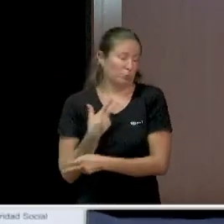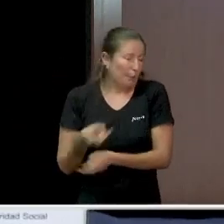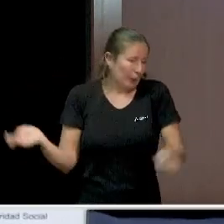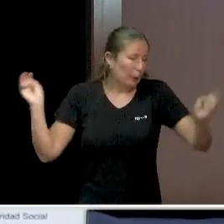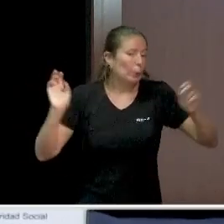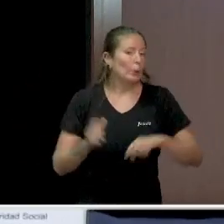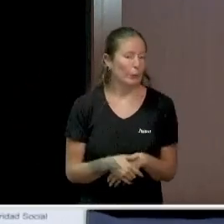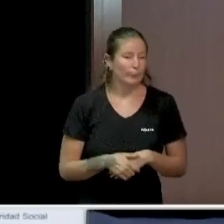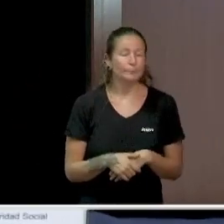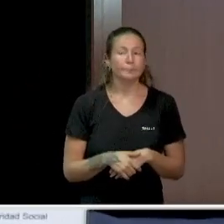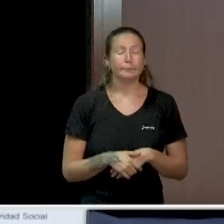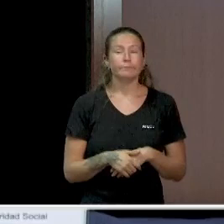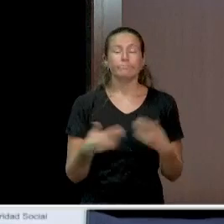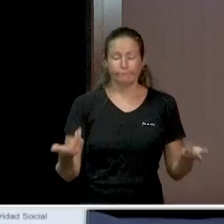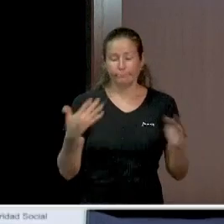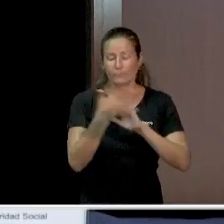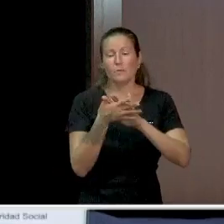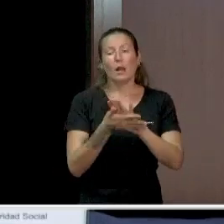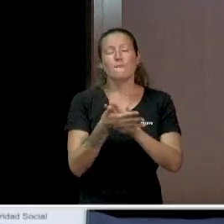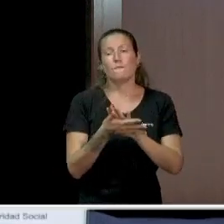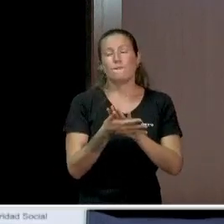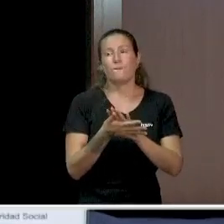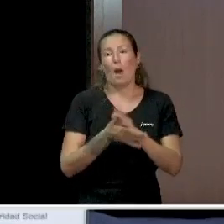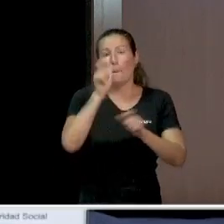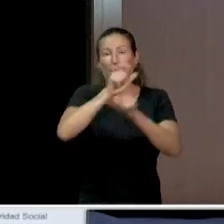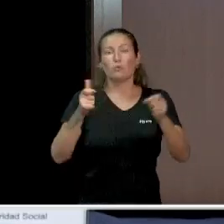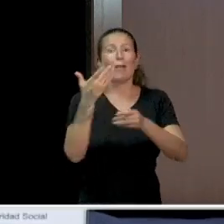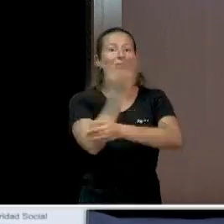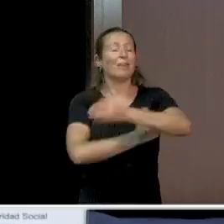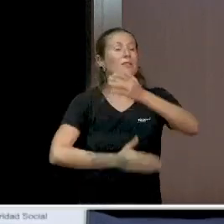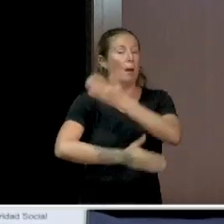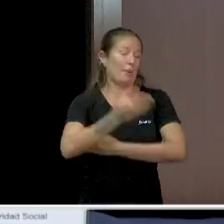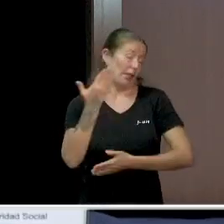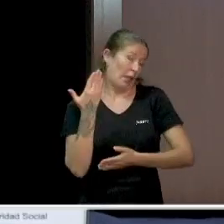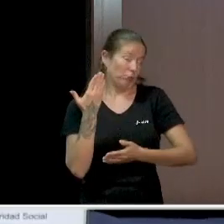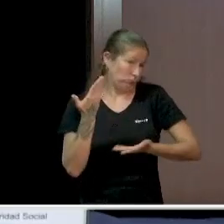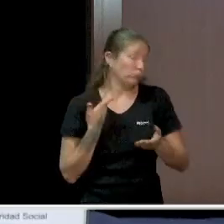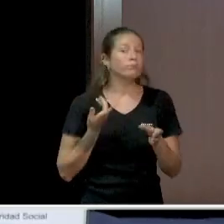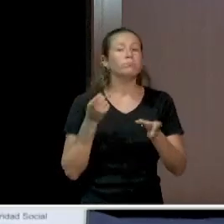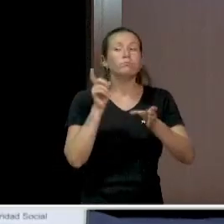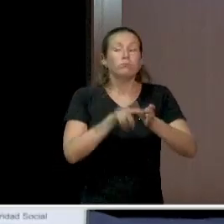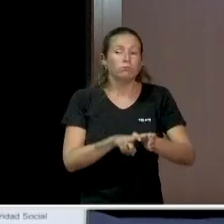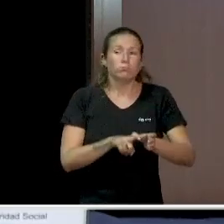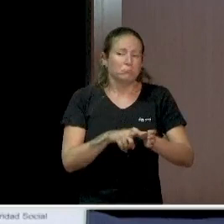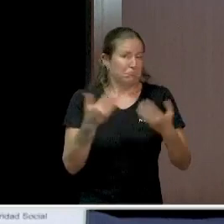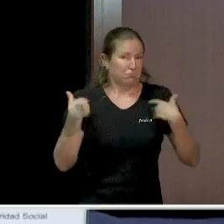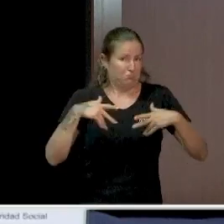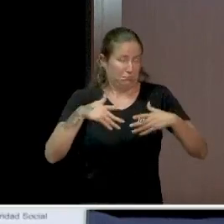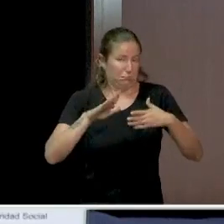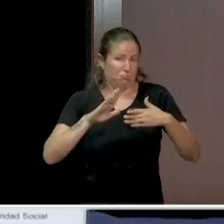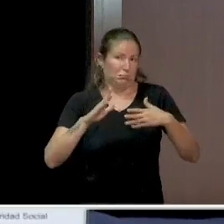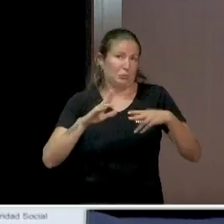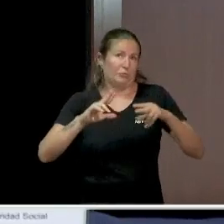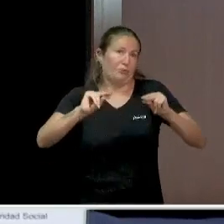La participación de las personas con discapacidad, en definitiva, les puedo concluir, para